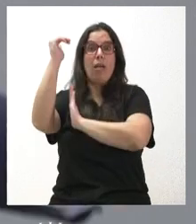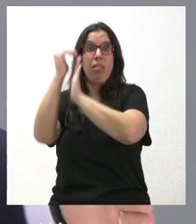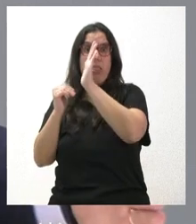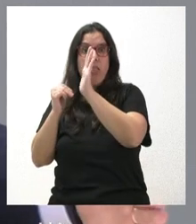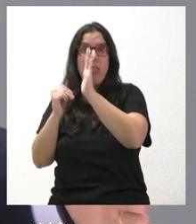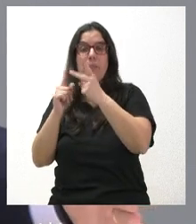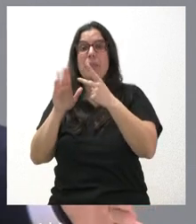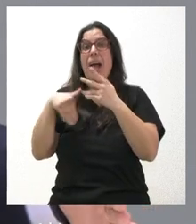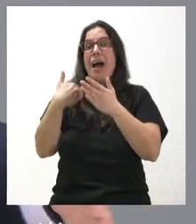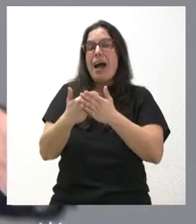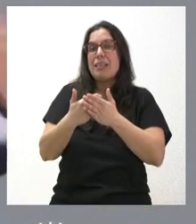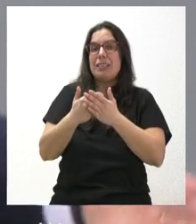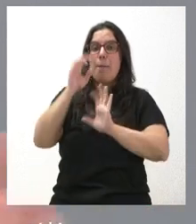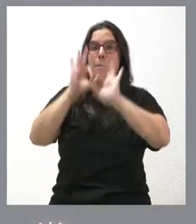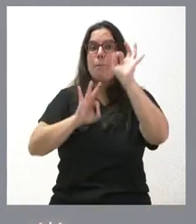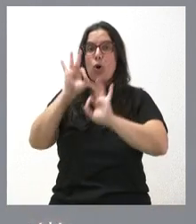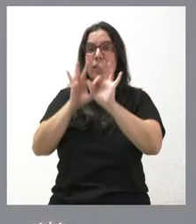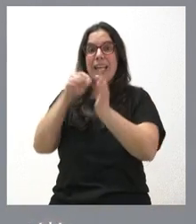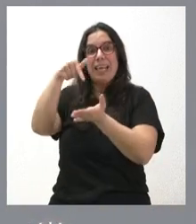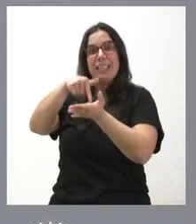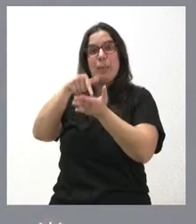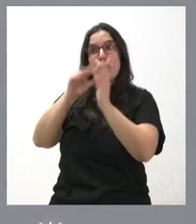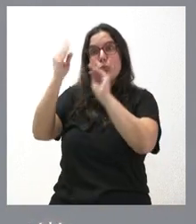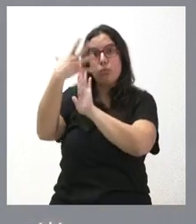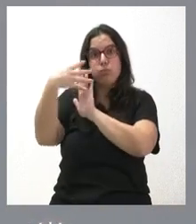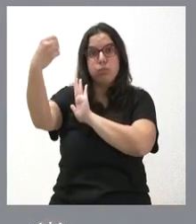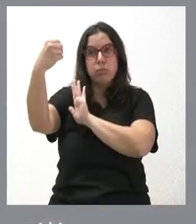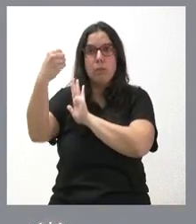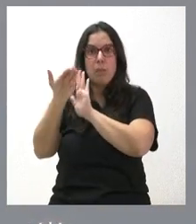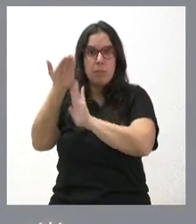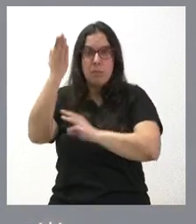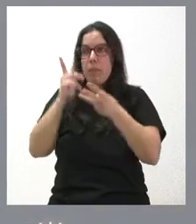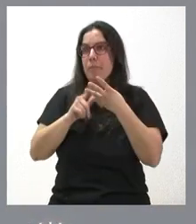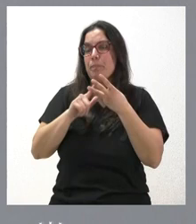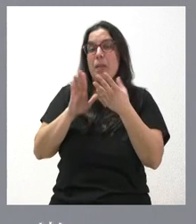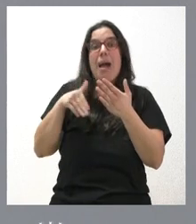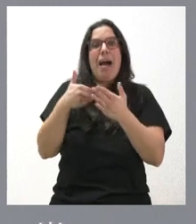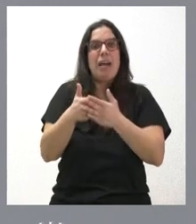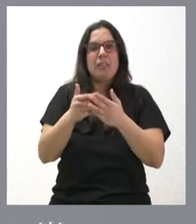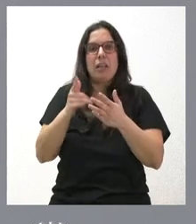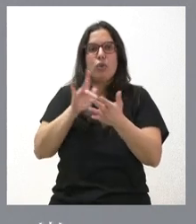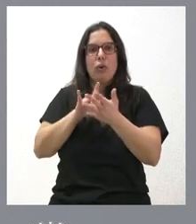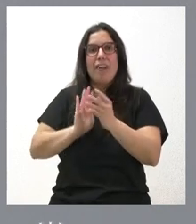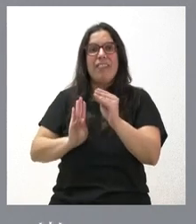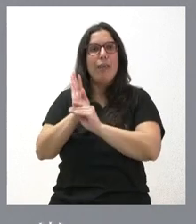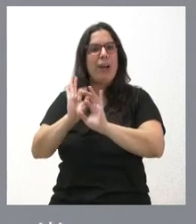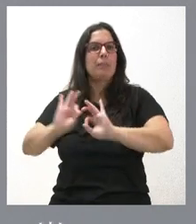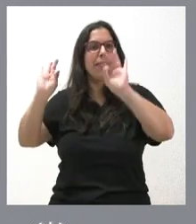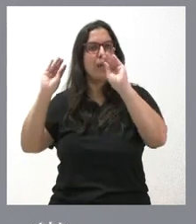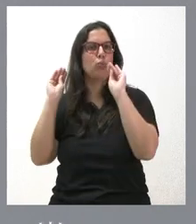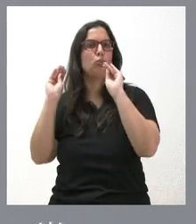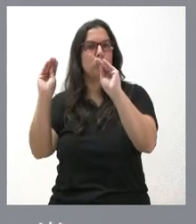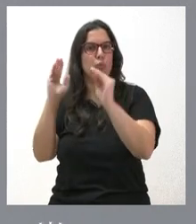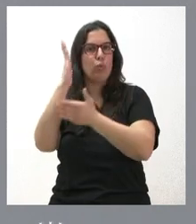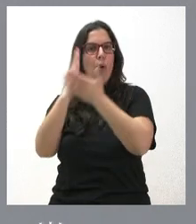aumentar el porcentaje de trib os que puede recaudar esa comunidad Autónoma hasta el hecho de que va a haber una financiación singular para